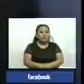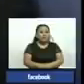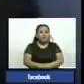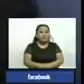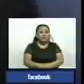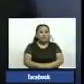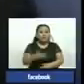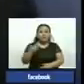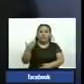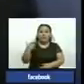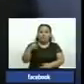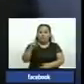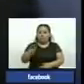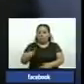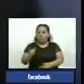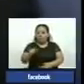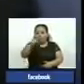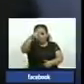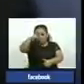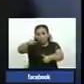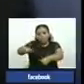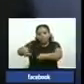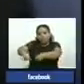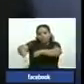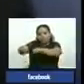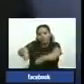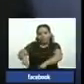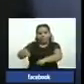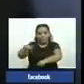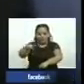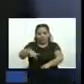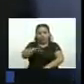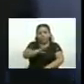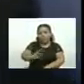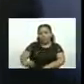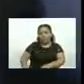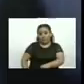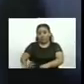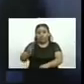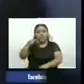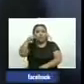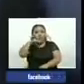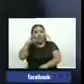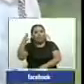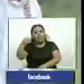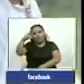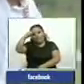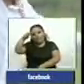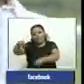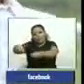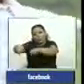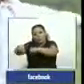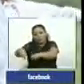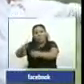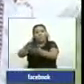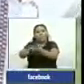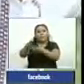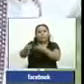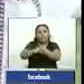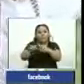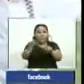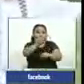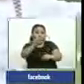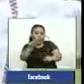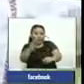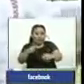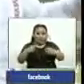Era uno de los primeros acuerdos que lograba firmar el presidente salvadoreño con su homólogo mexicano Manuel López Obrador. El programa Sembrando Vida